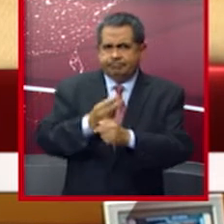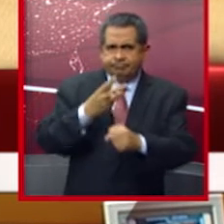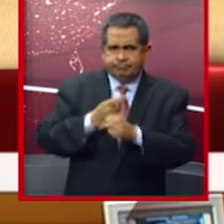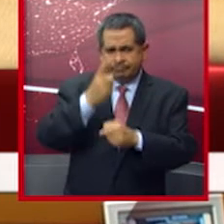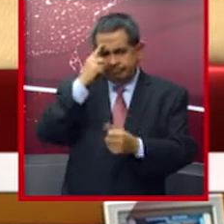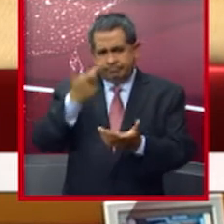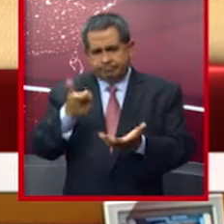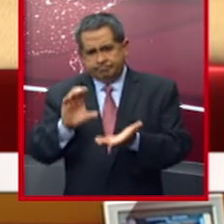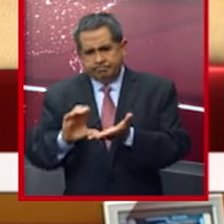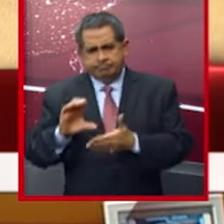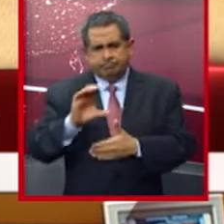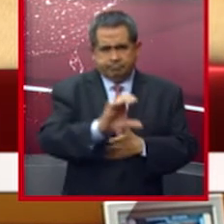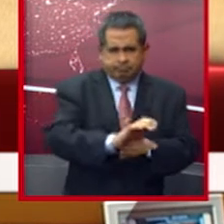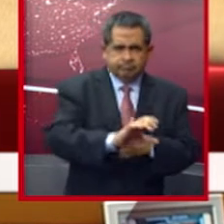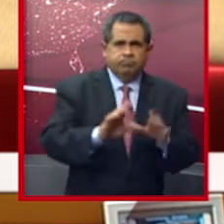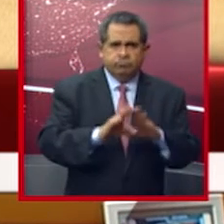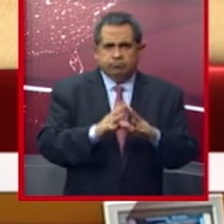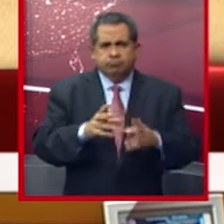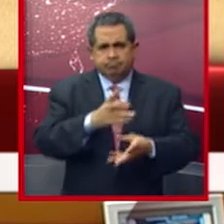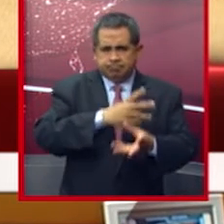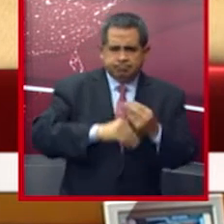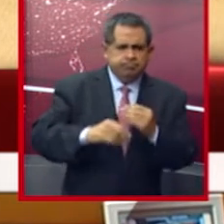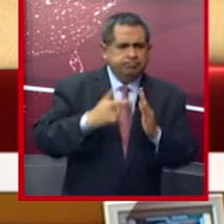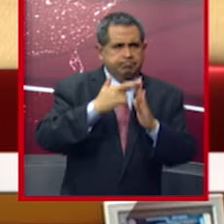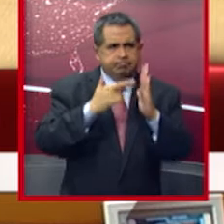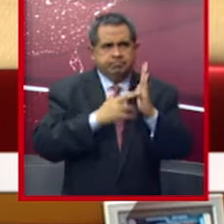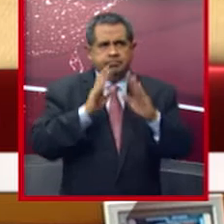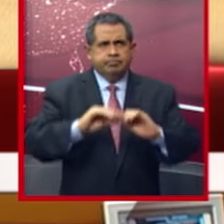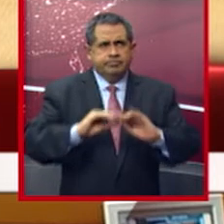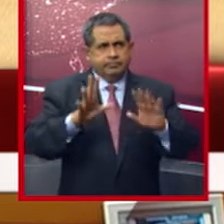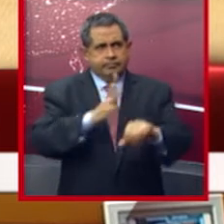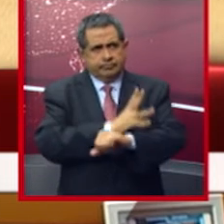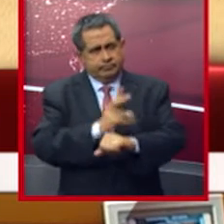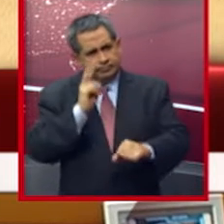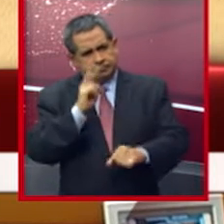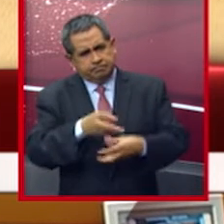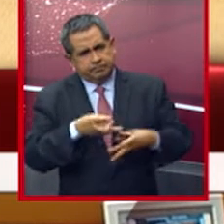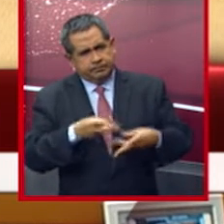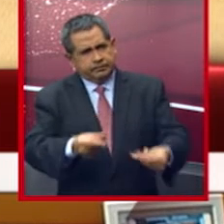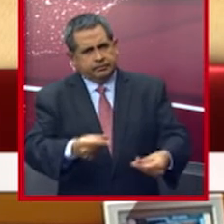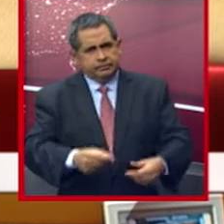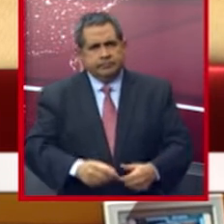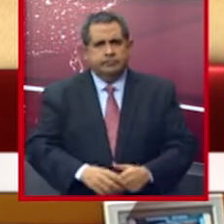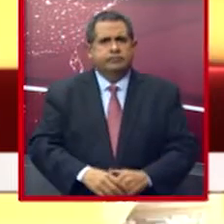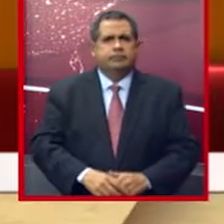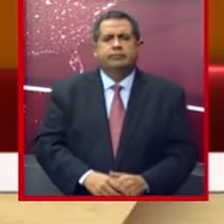para ello y los mecanismos de transparencia del ejercicio de sus recursos.